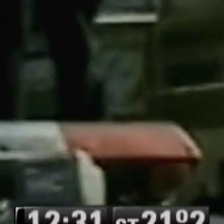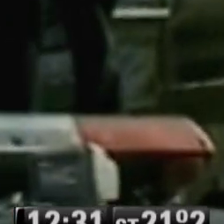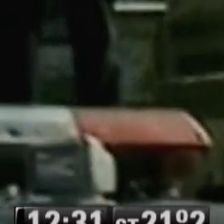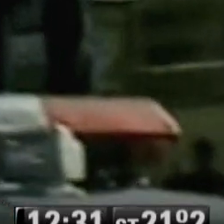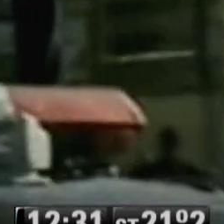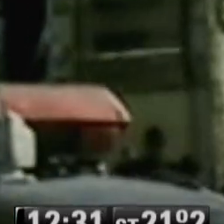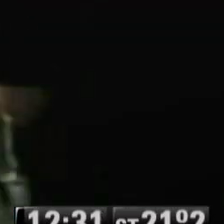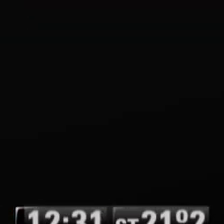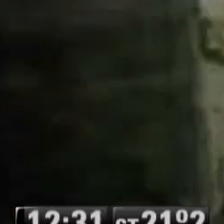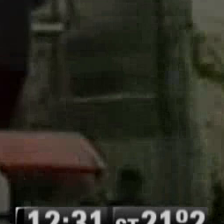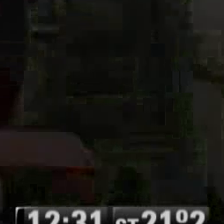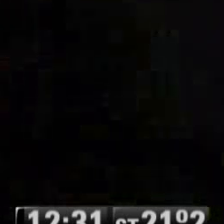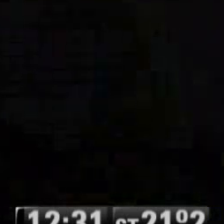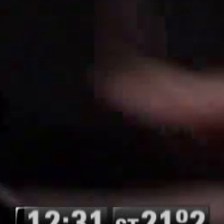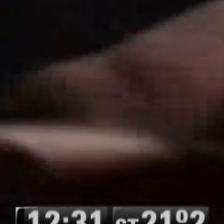ch